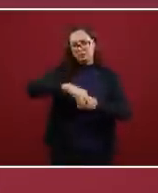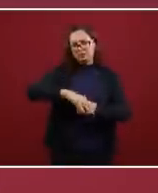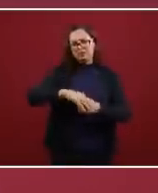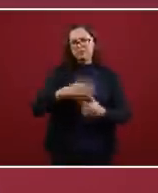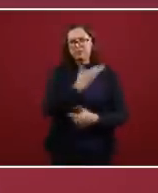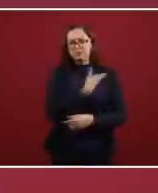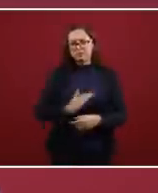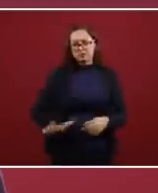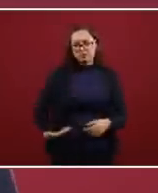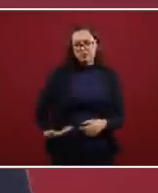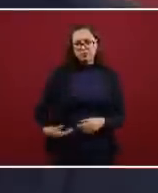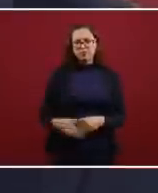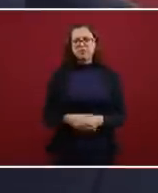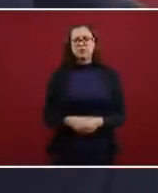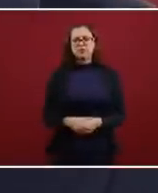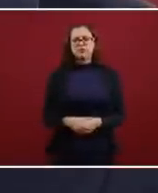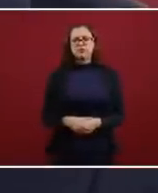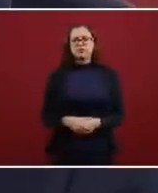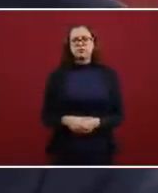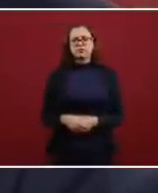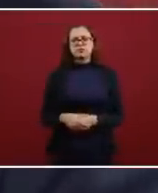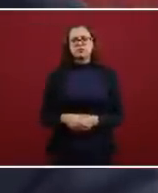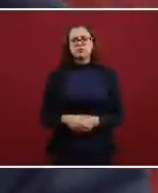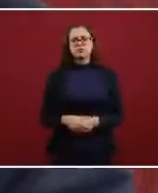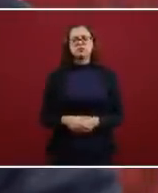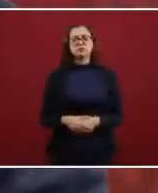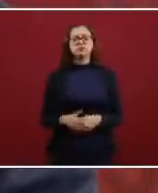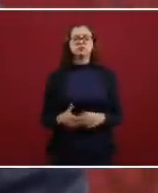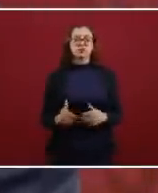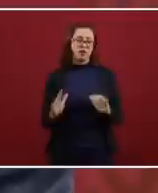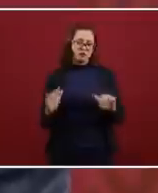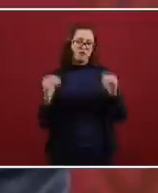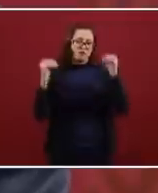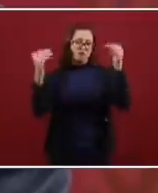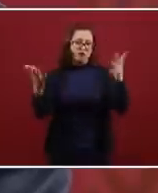en el caso de factores internos